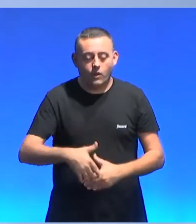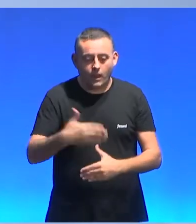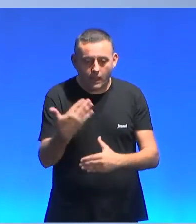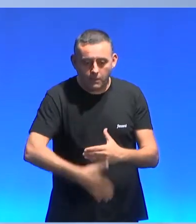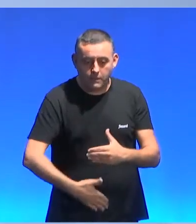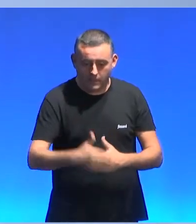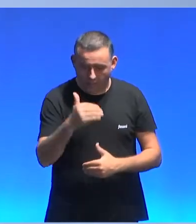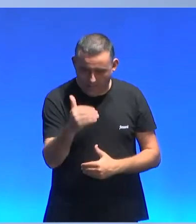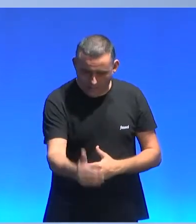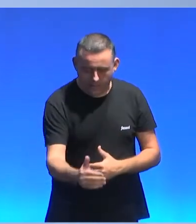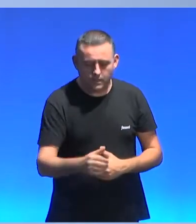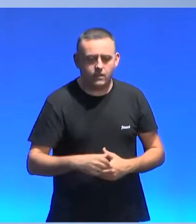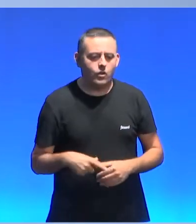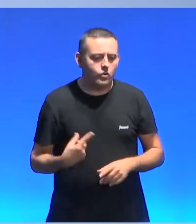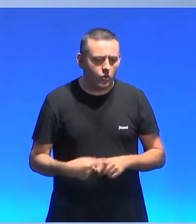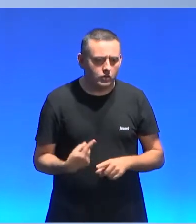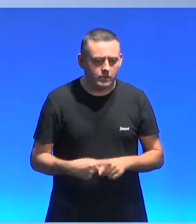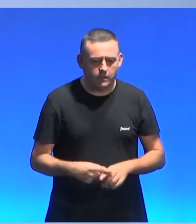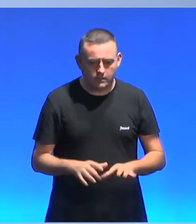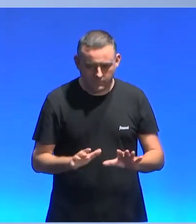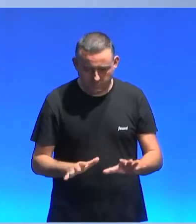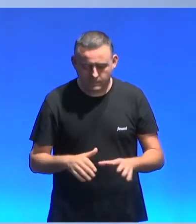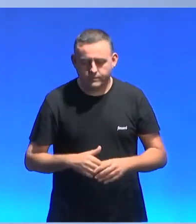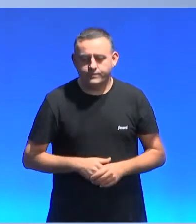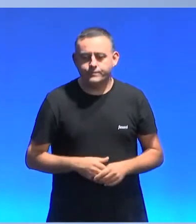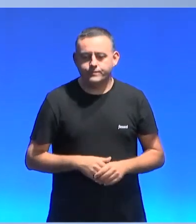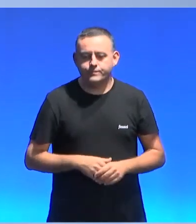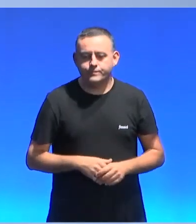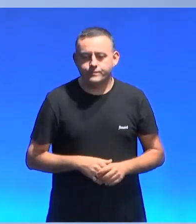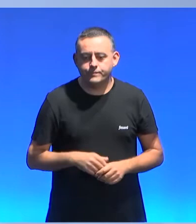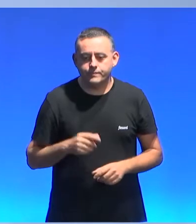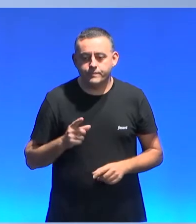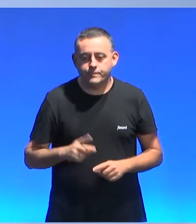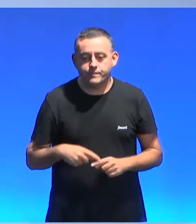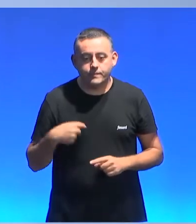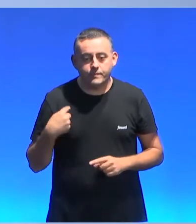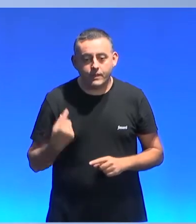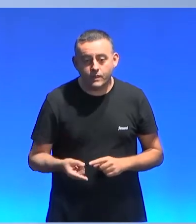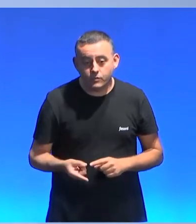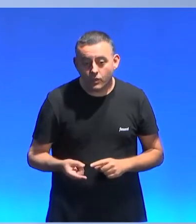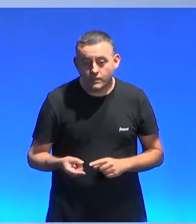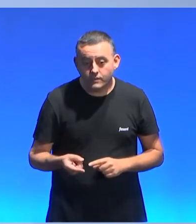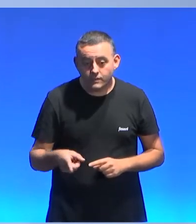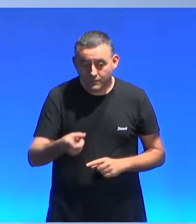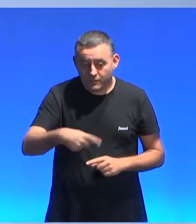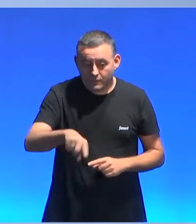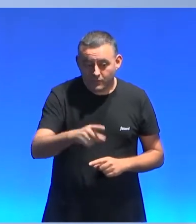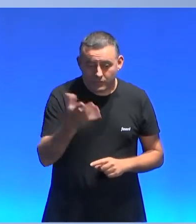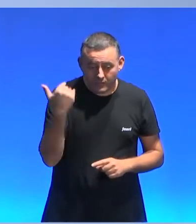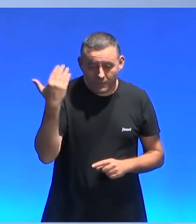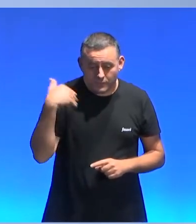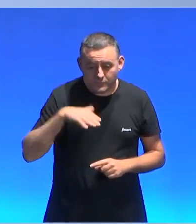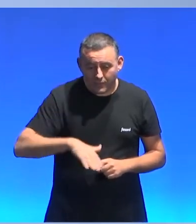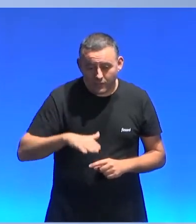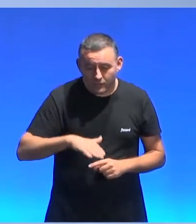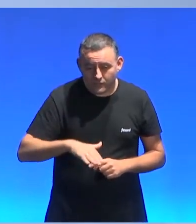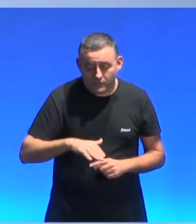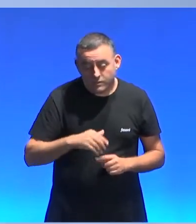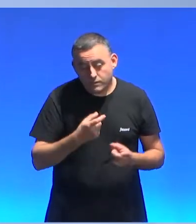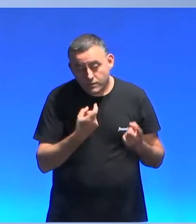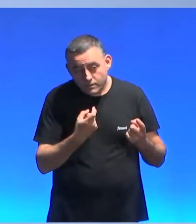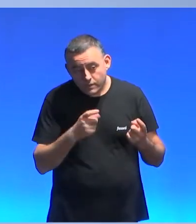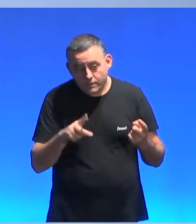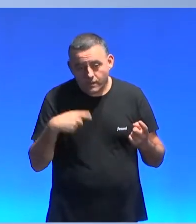cosas. Bueno, y después nosotros se hacían algunas de estas cosas. Eran entre...